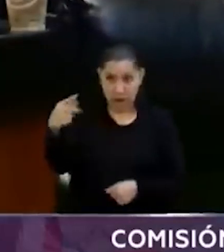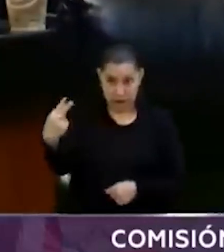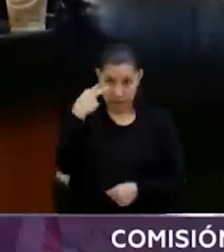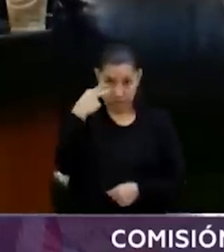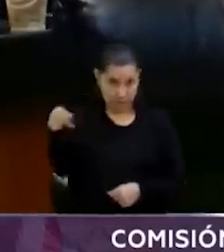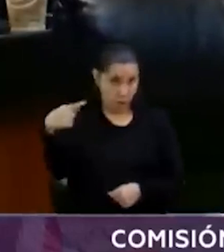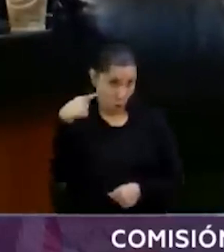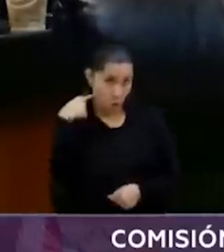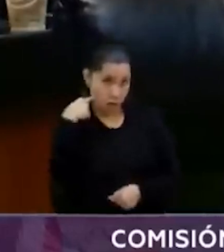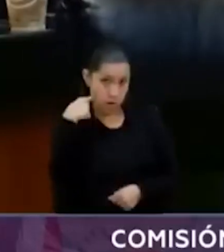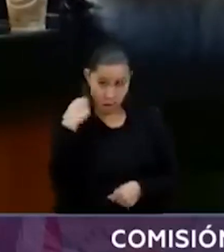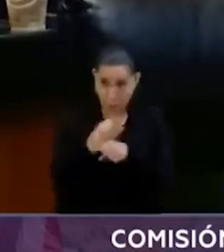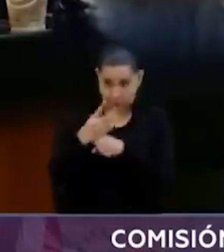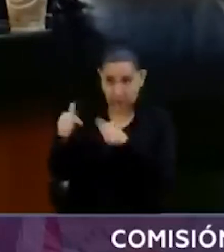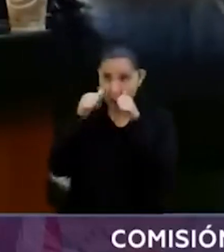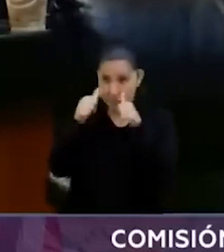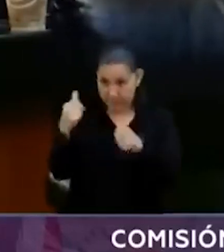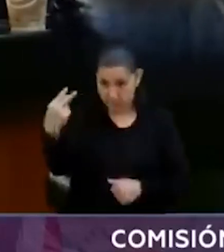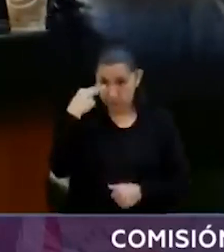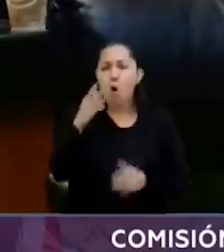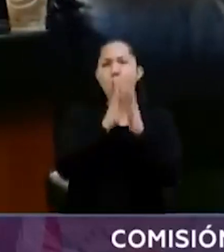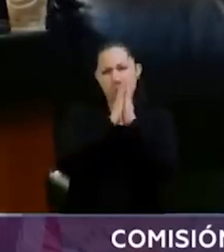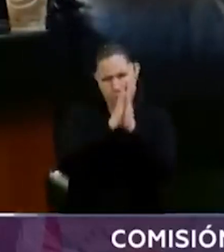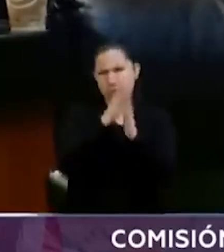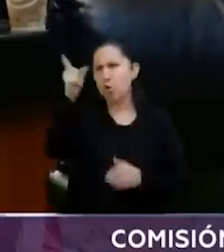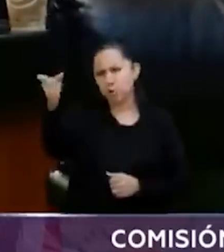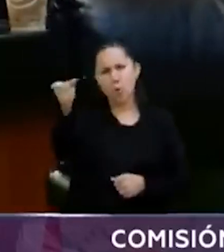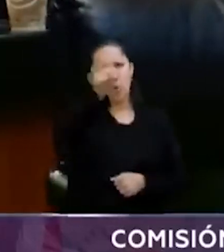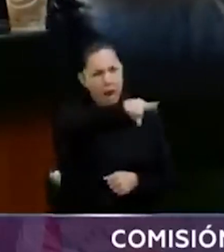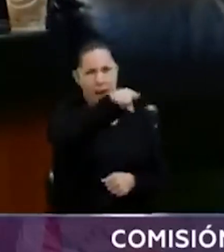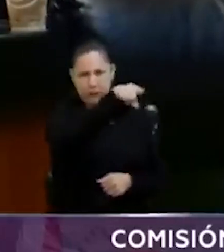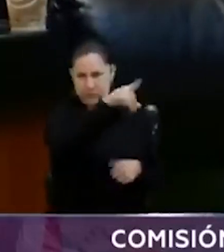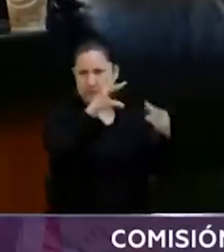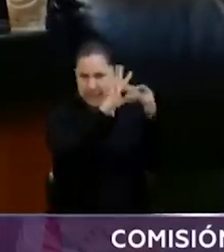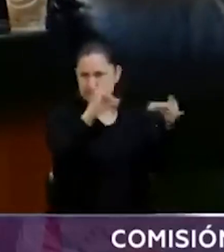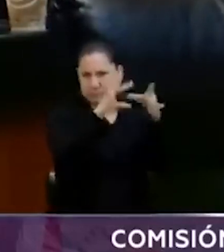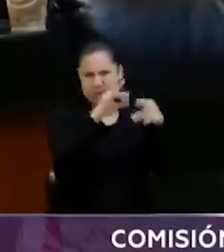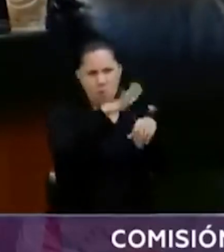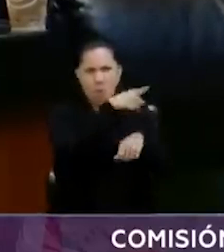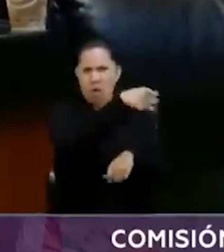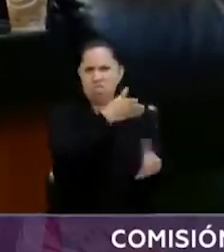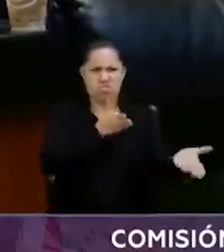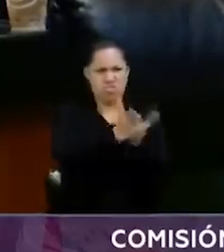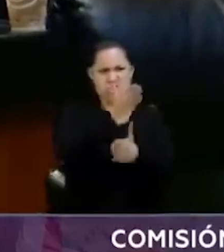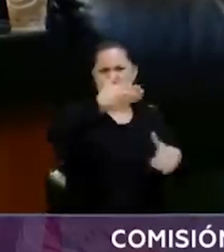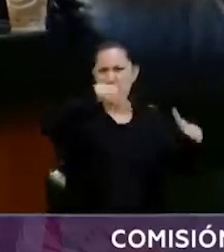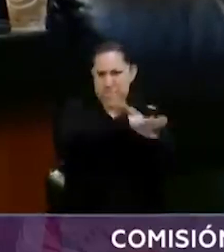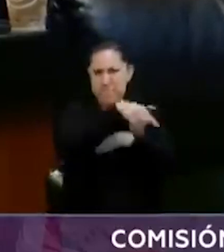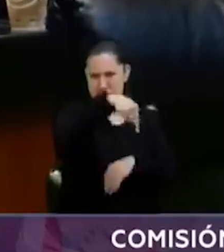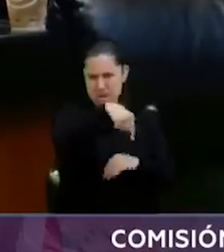Ahí está por favor explíquele al diputado changoleón que vino a meterse a esta cámara Cómo